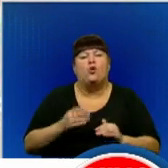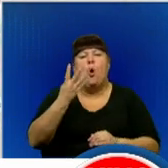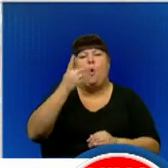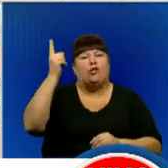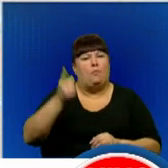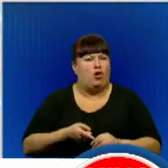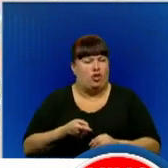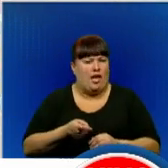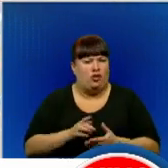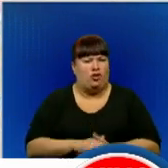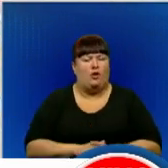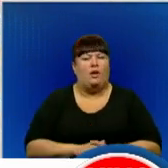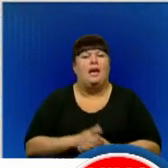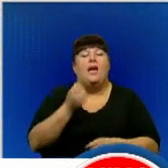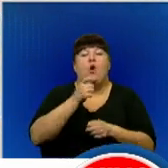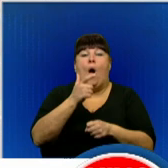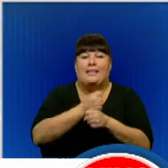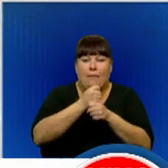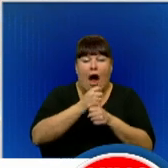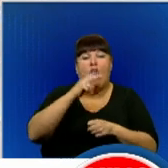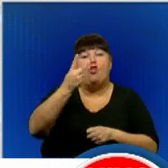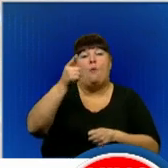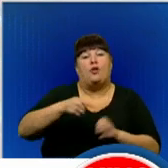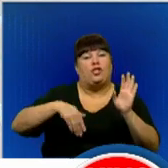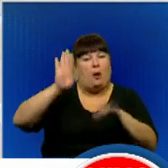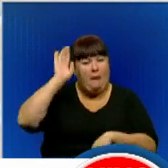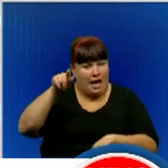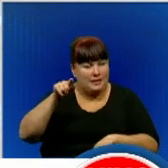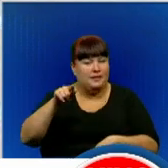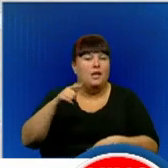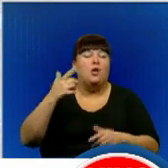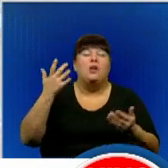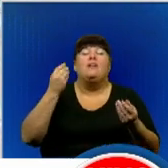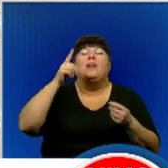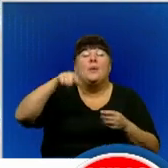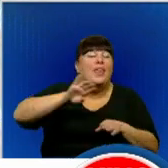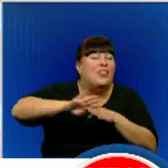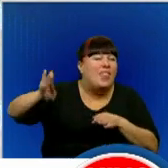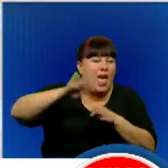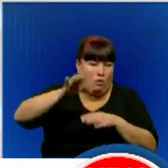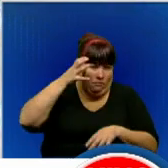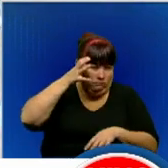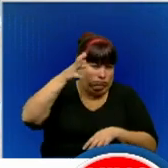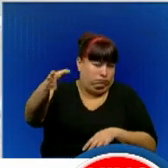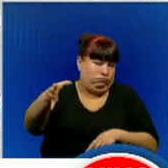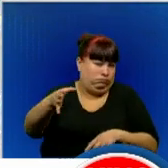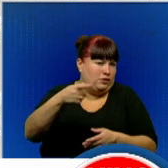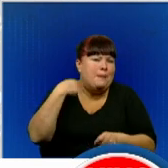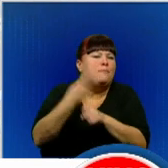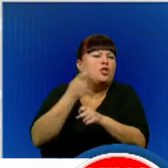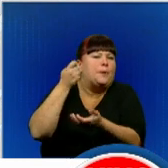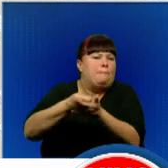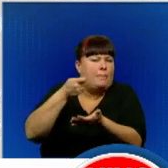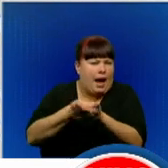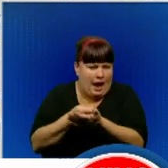4 por ciento el desempleo subió al 2 por ciento sufrimos un endeudamiento desmesurado e insostenible